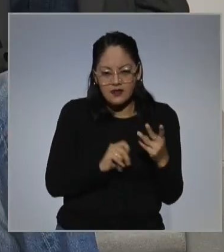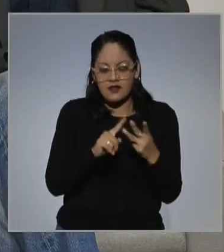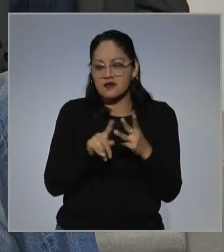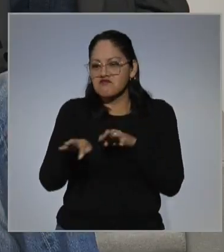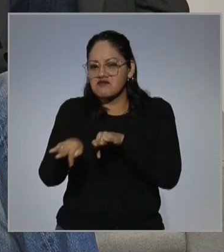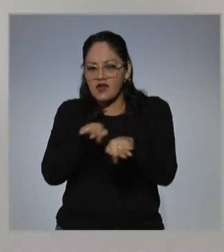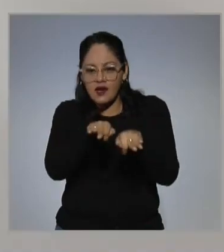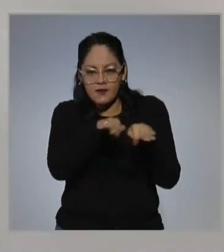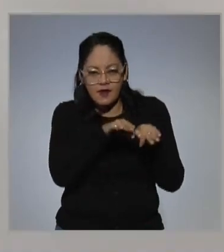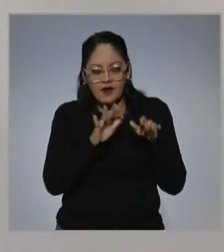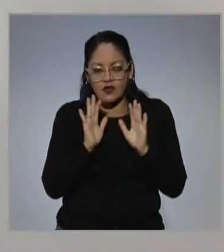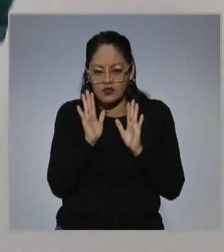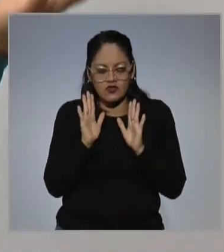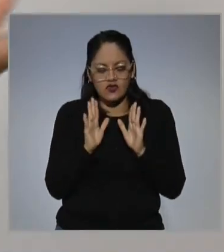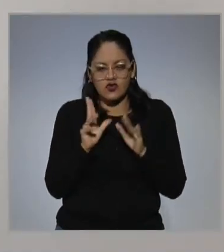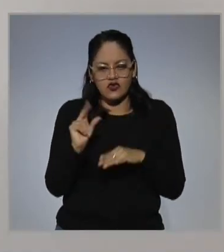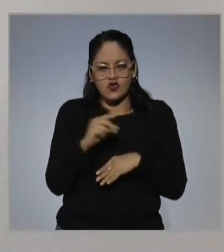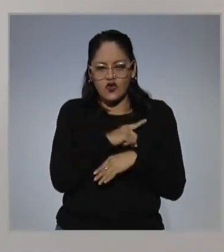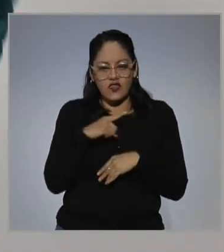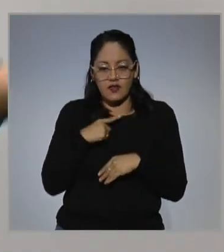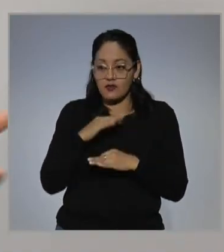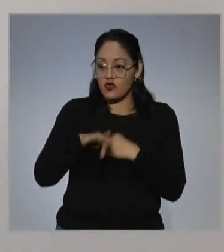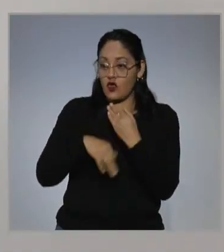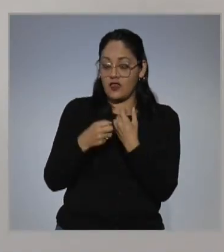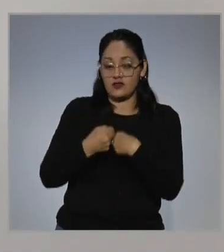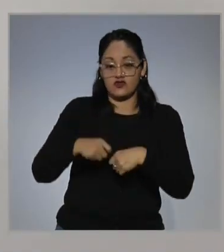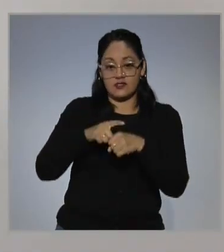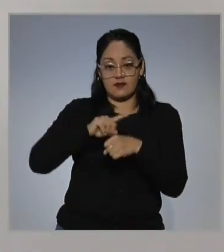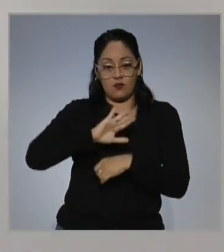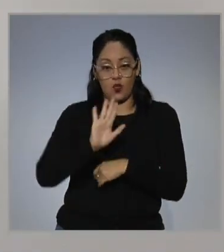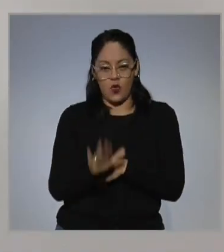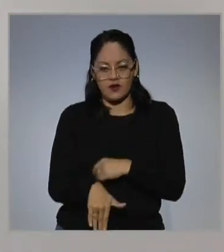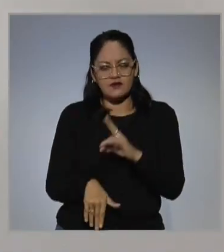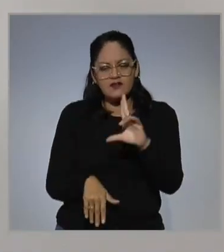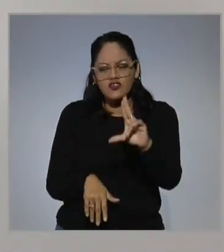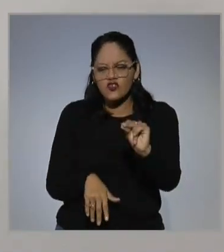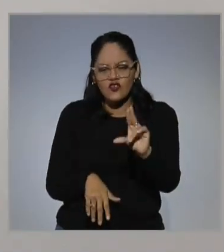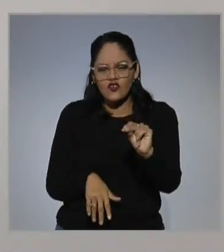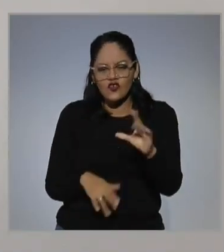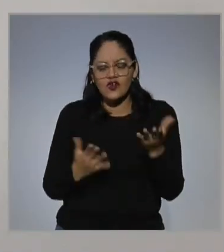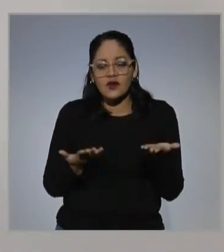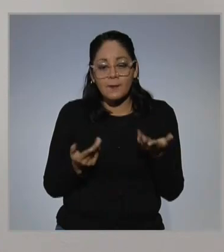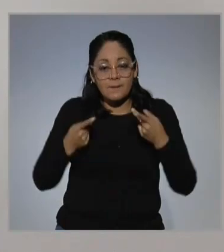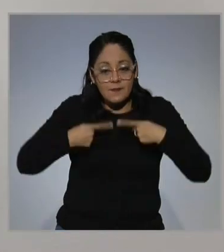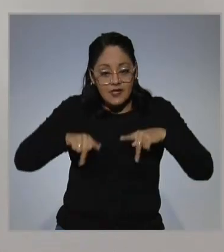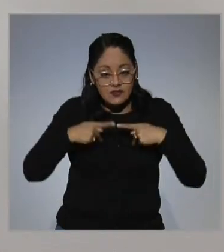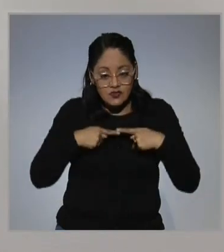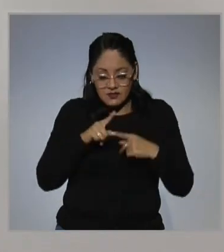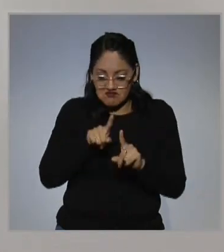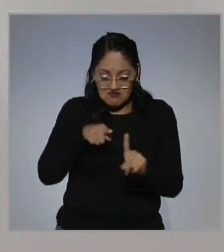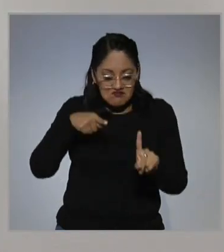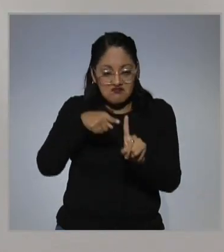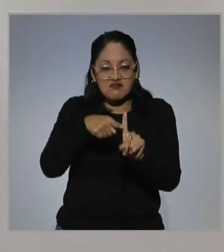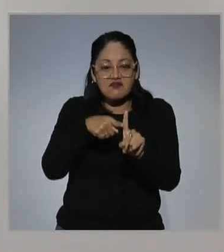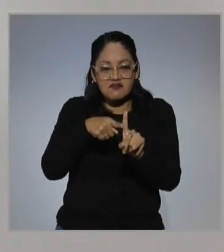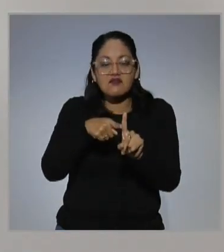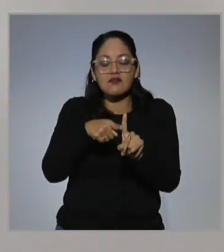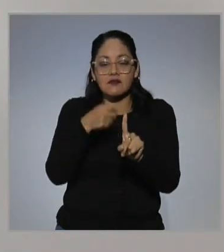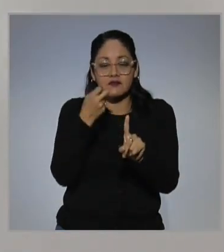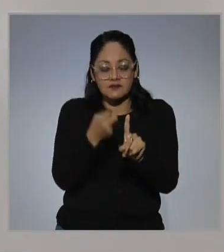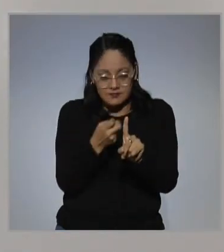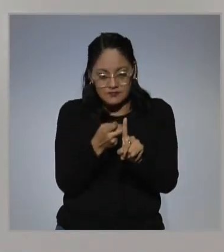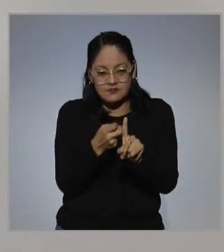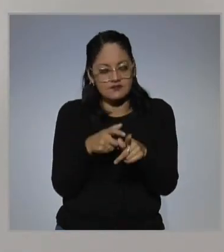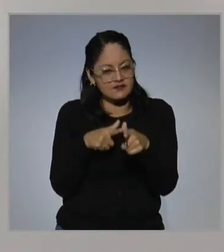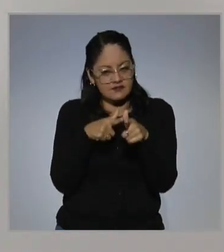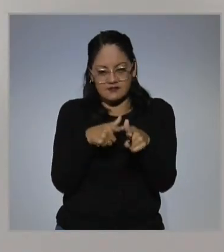trabajo. No tiene que ser toda la sociedad de muertos, sino son personas específicas que formaron y